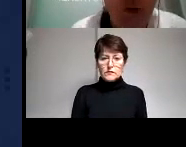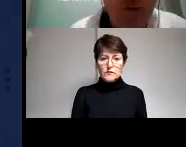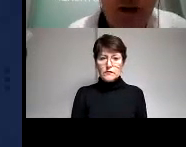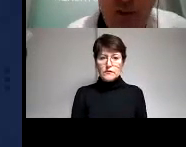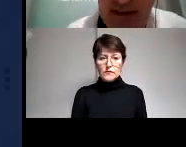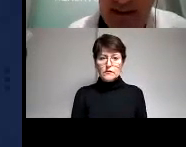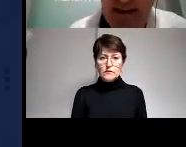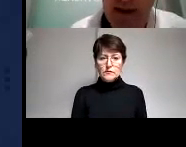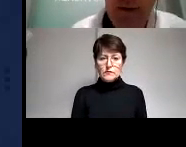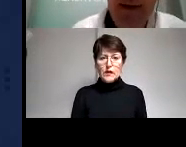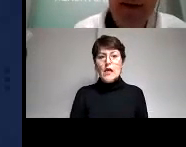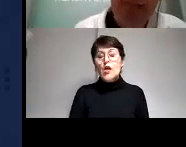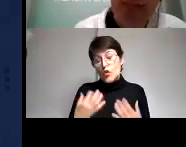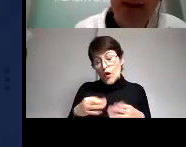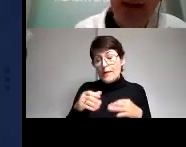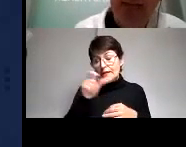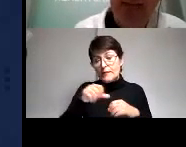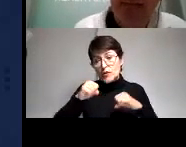gripe, algo muy recomendable en gente mayor,